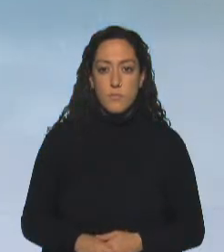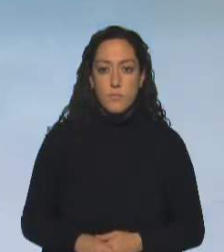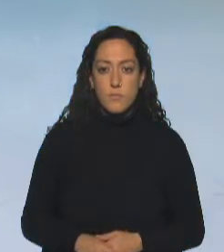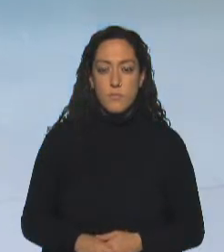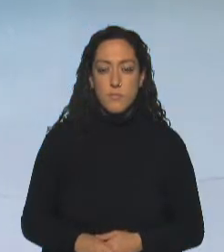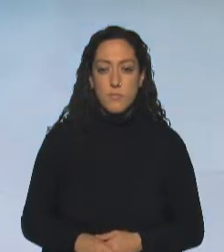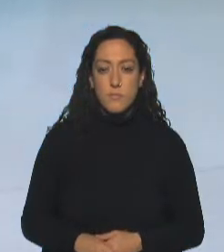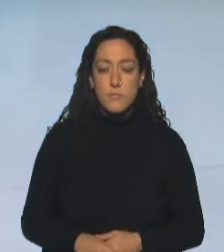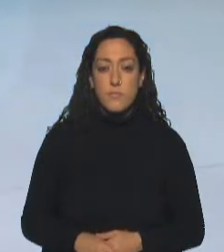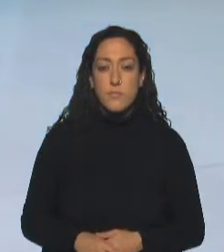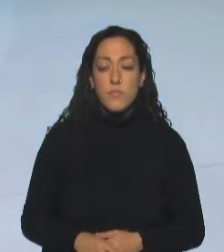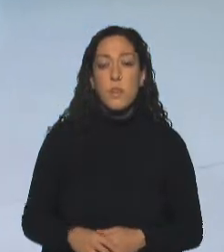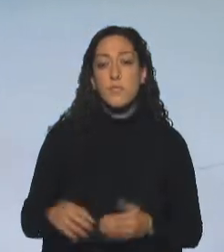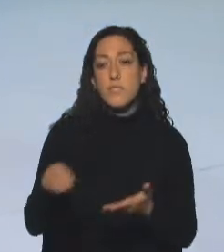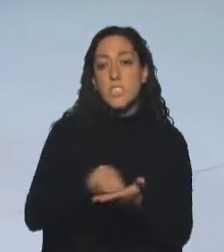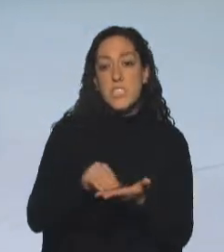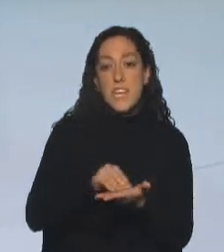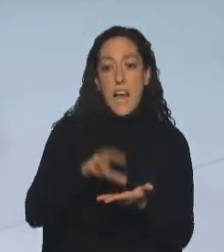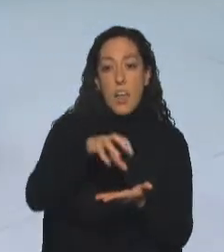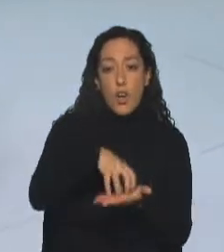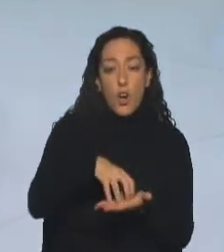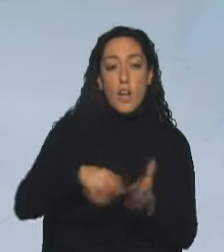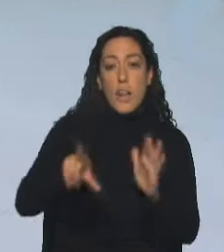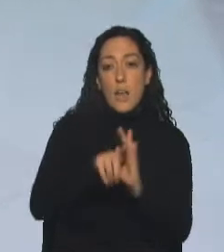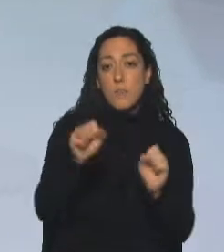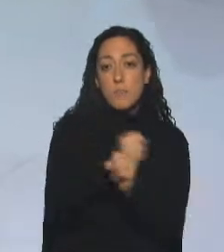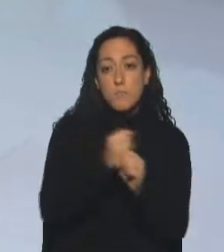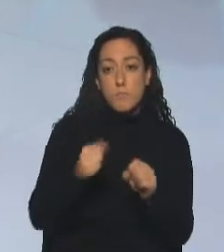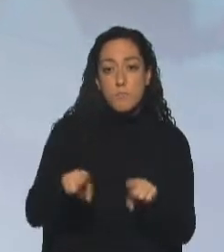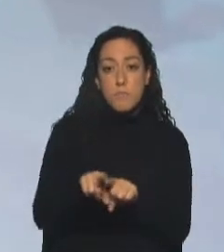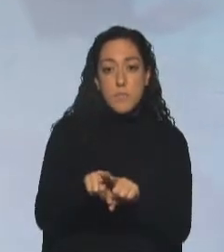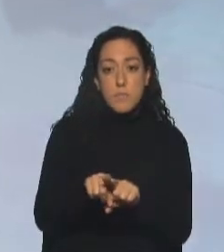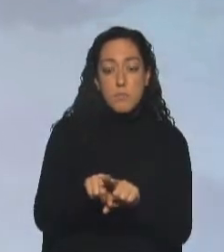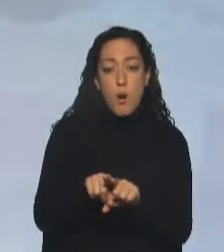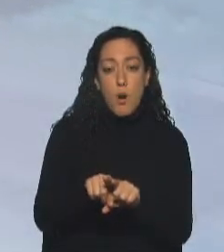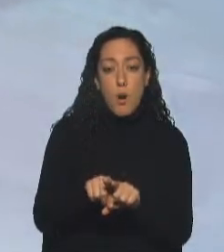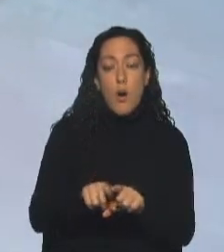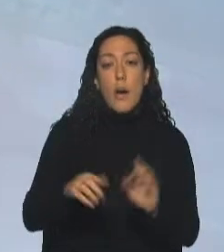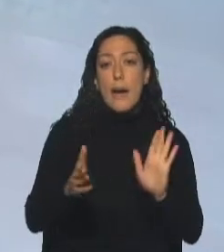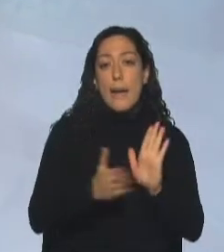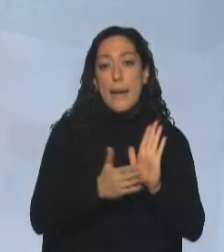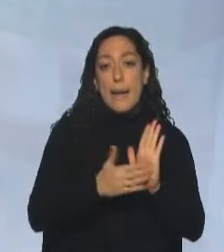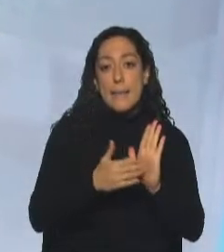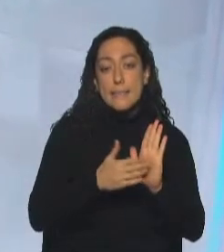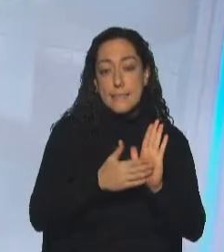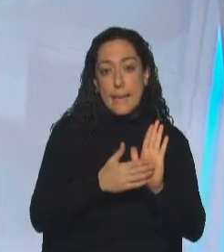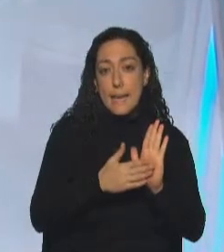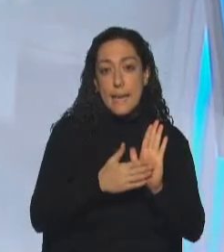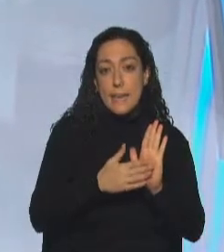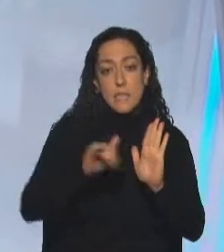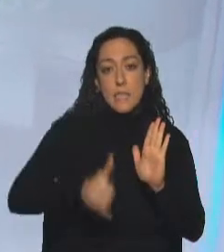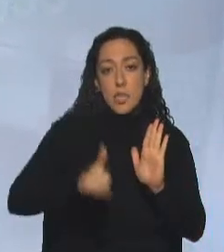la cámara de senadores convirtió en ley de proyecto que exige la presentación de una receta archivada para comprar